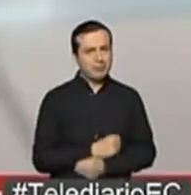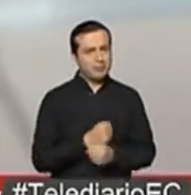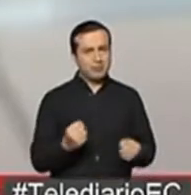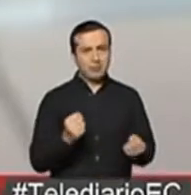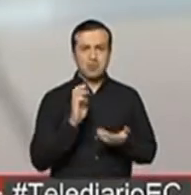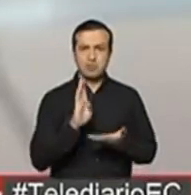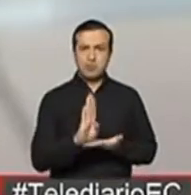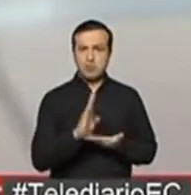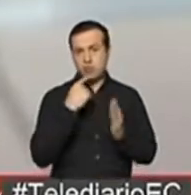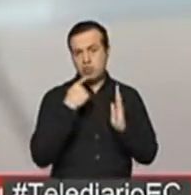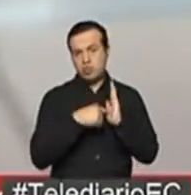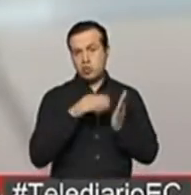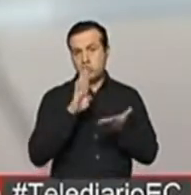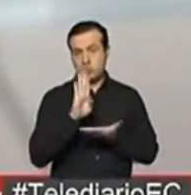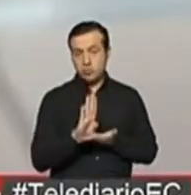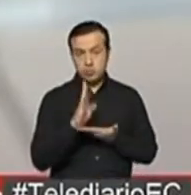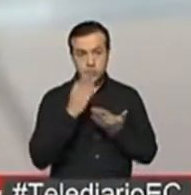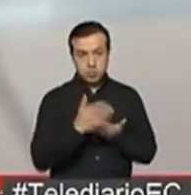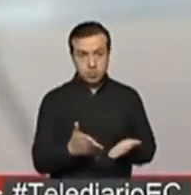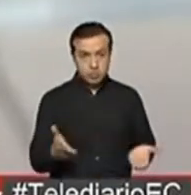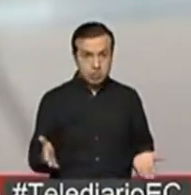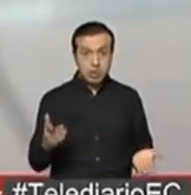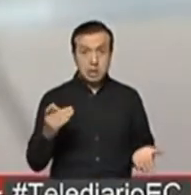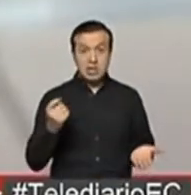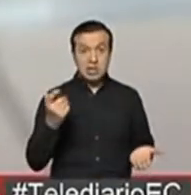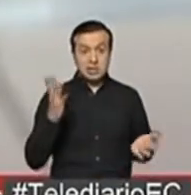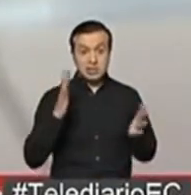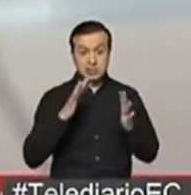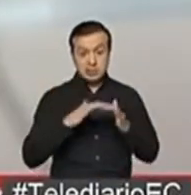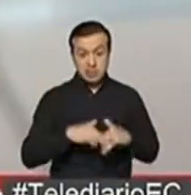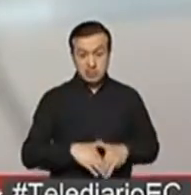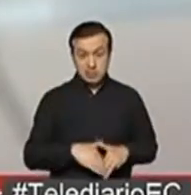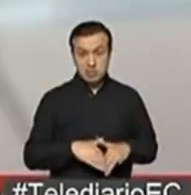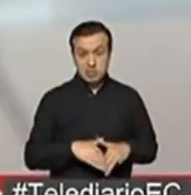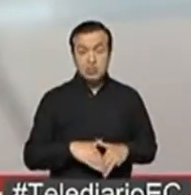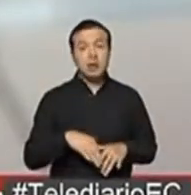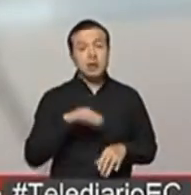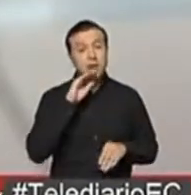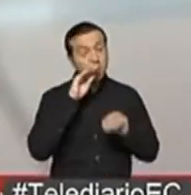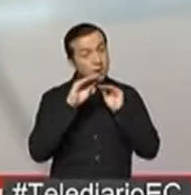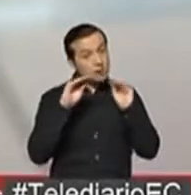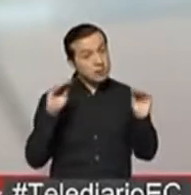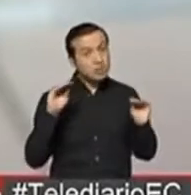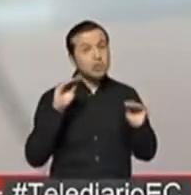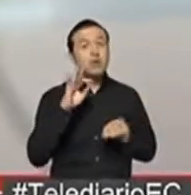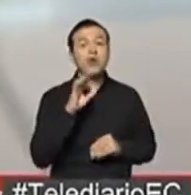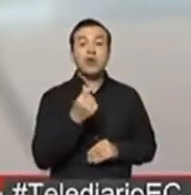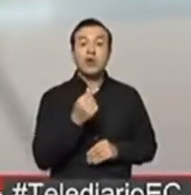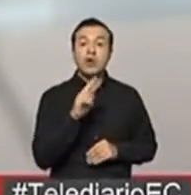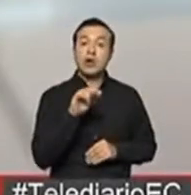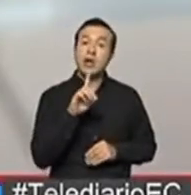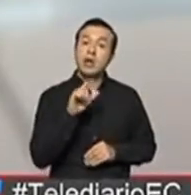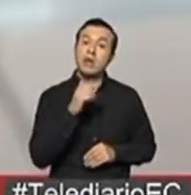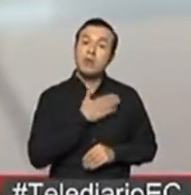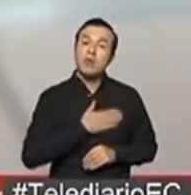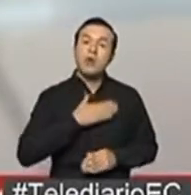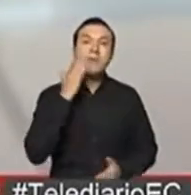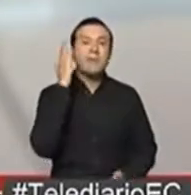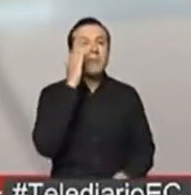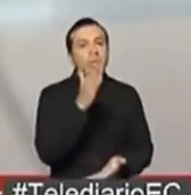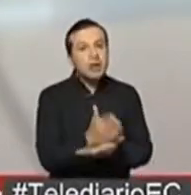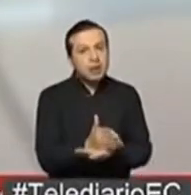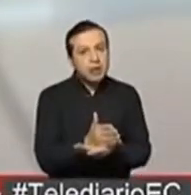seguro social por ejemplo está al borde de la quiebra pero lo hemos dicho nosotros al señor granda por favor pare